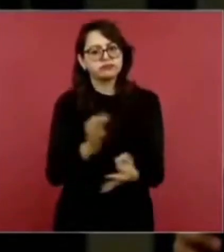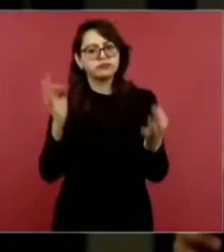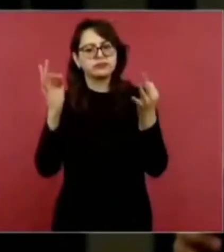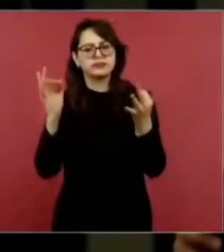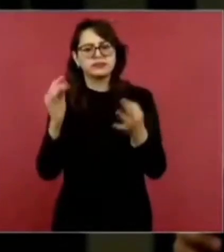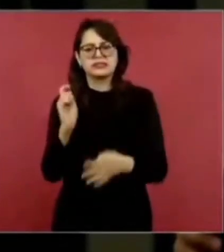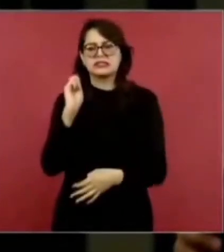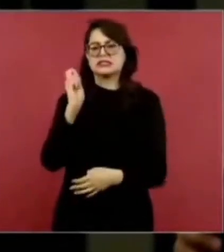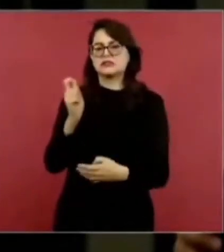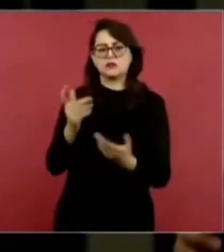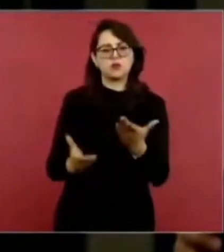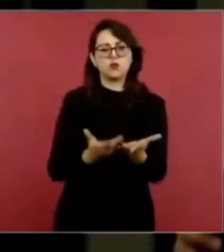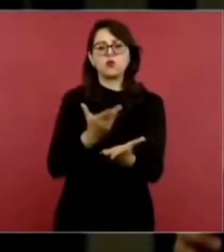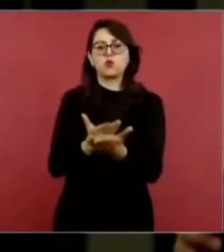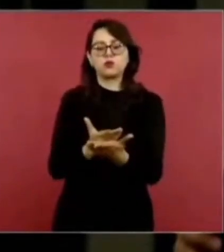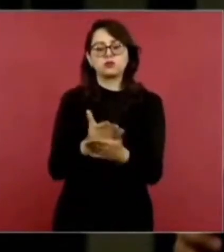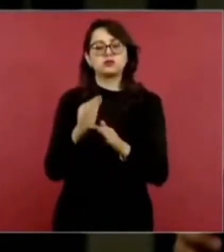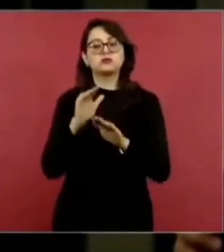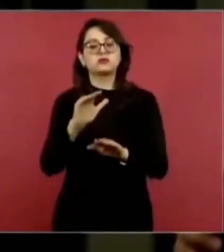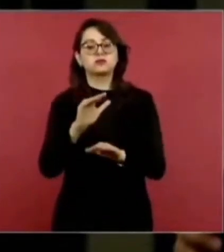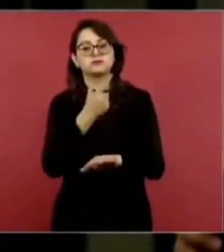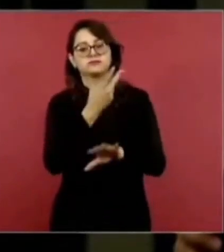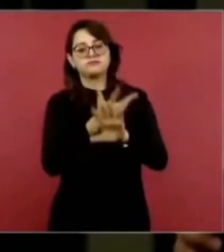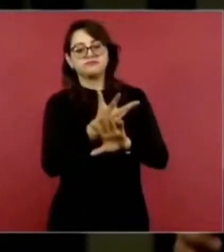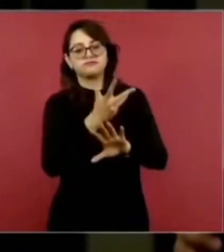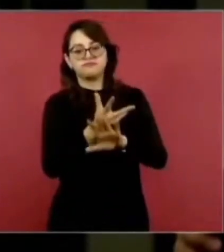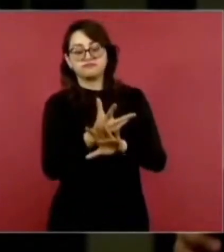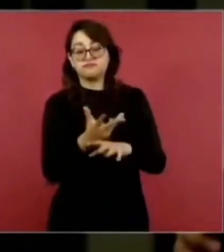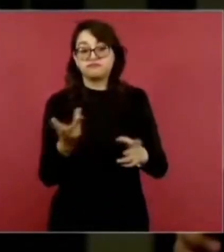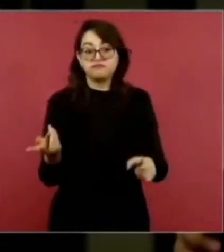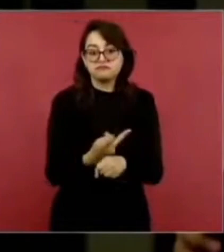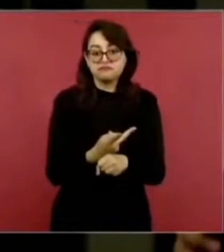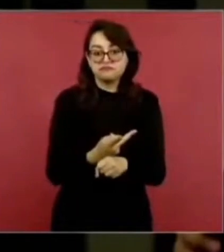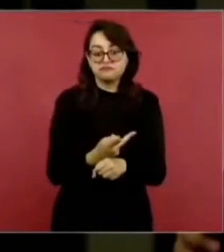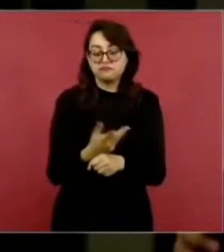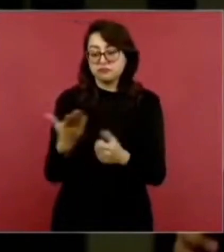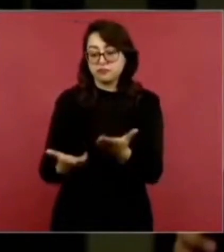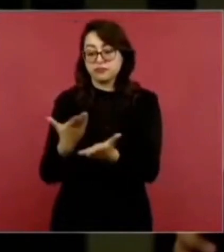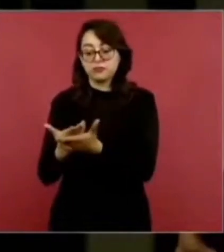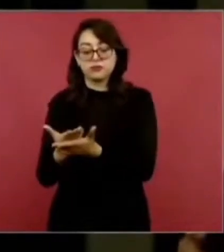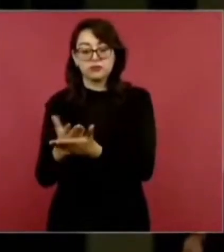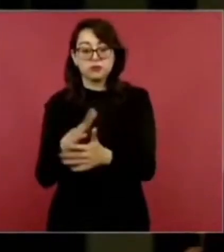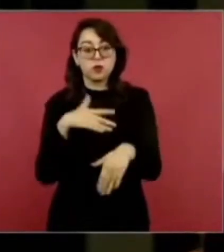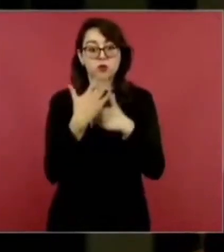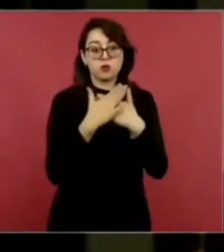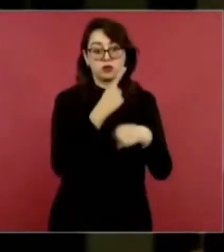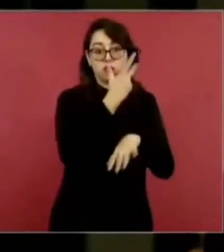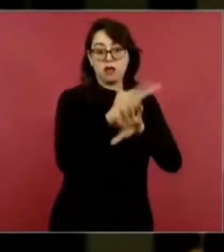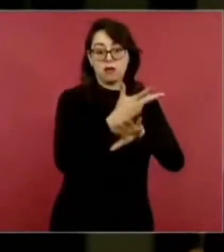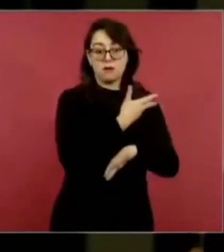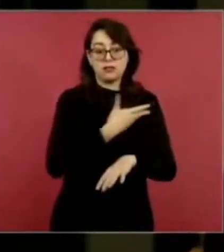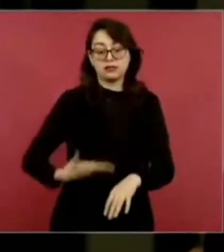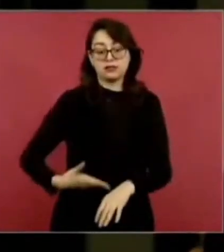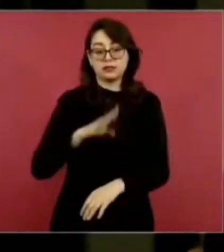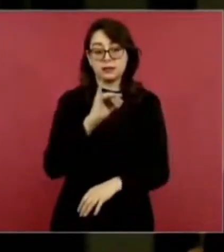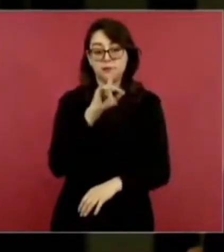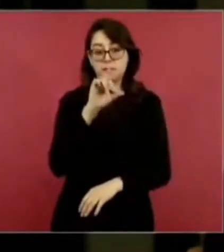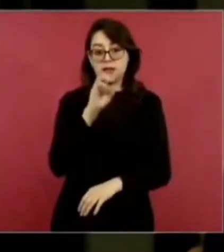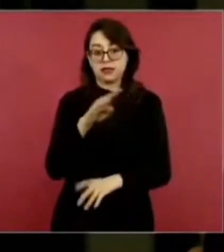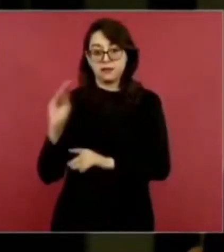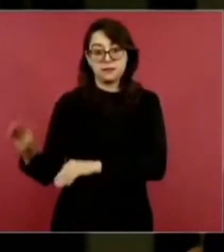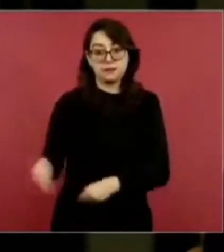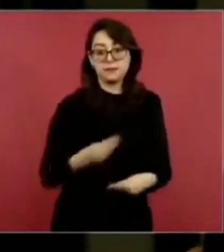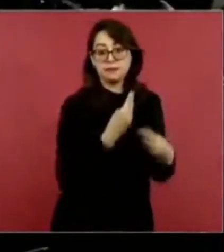que ver exactamente con lo que sería Estados Unidos. ¿Estaría llevando usted esta propuesta al presidente Joe Biden ahora que se vean en